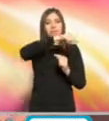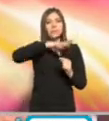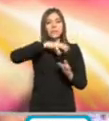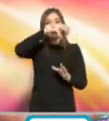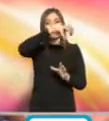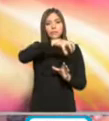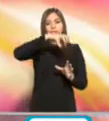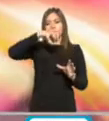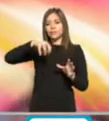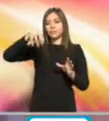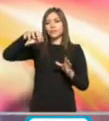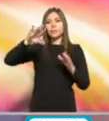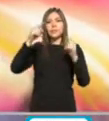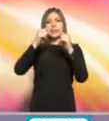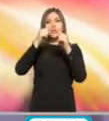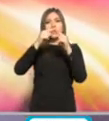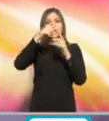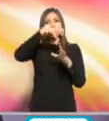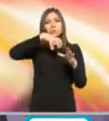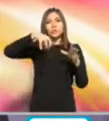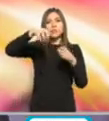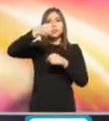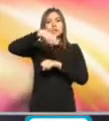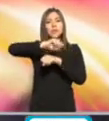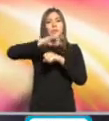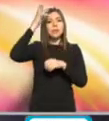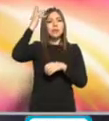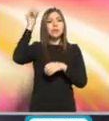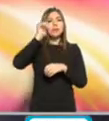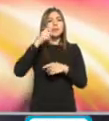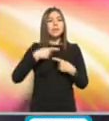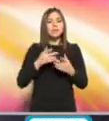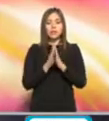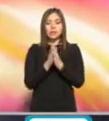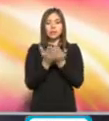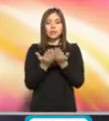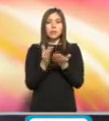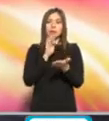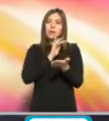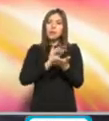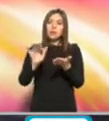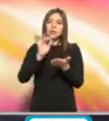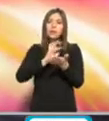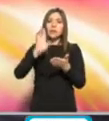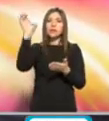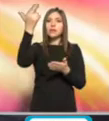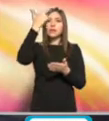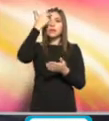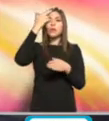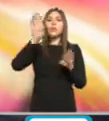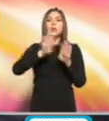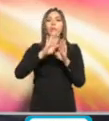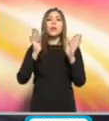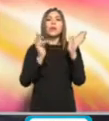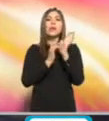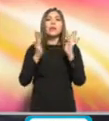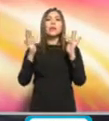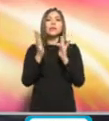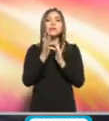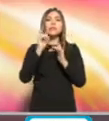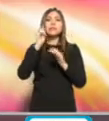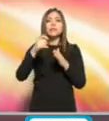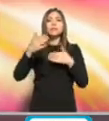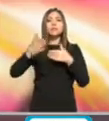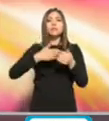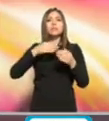Santa. Y se venía leyendo este libro recordando las estaciones o la pasión de Cristo. Claro. Mira. Al pasar